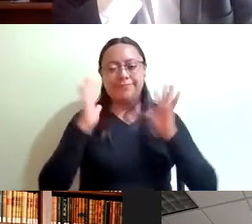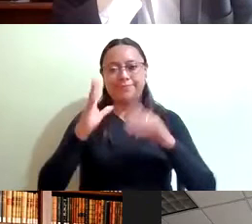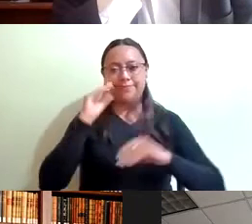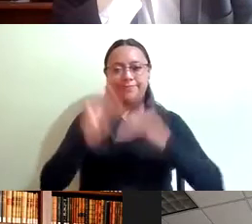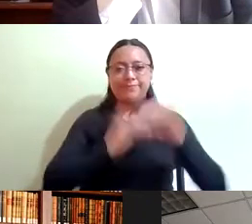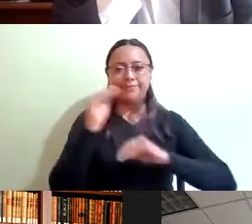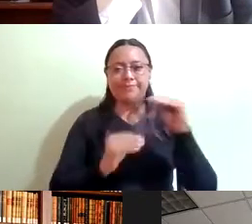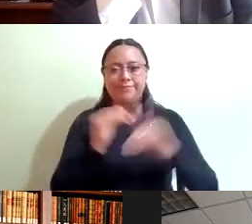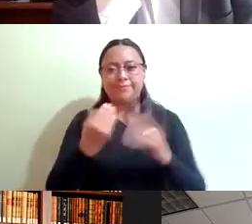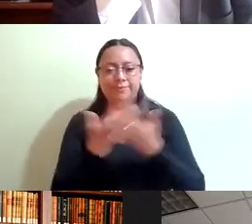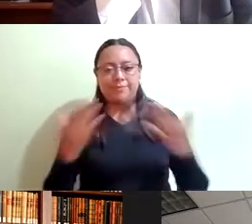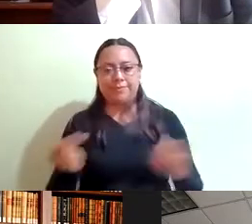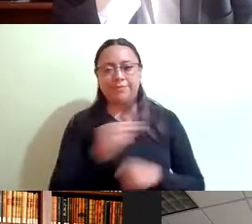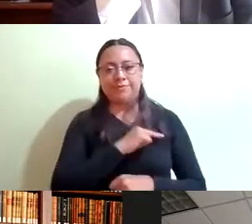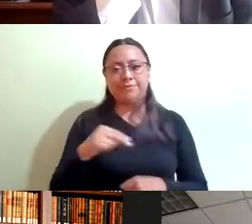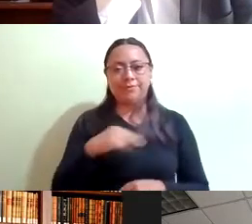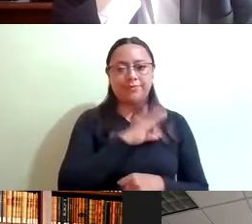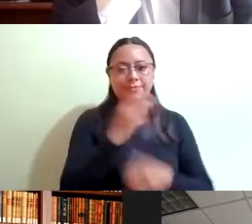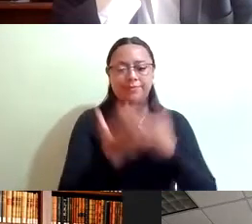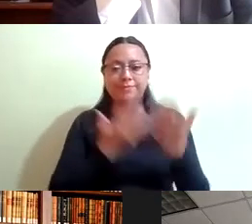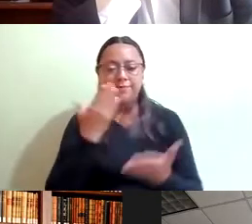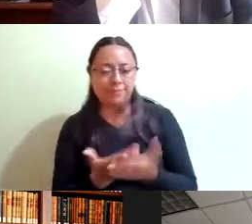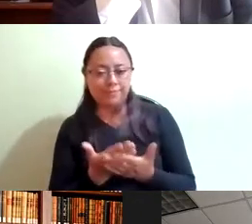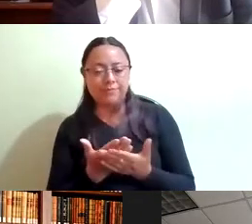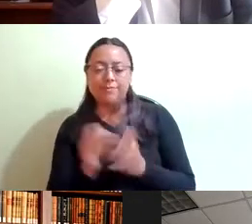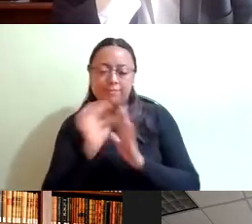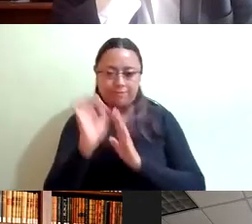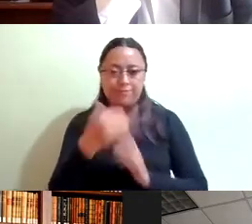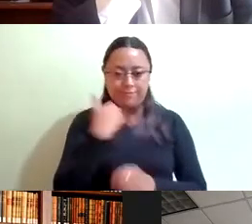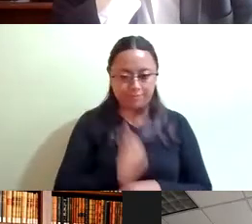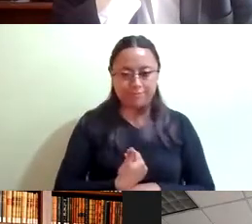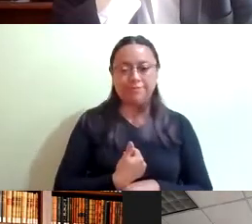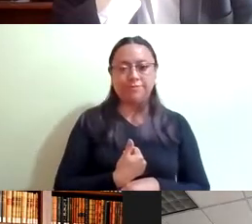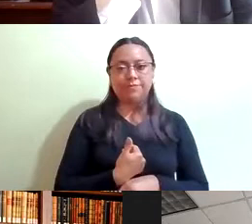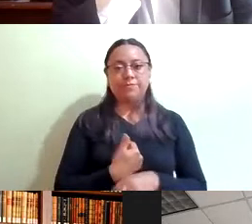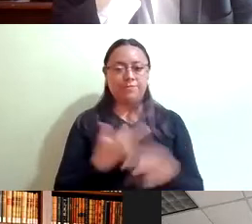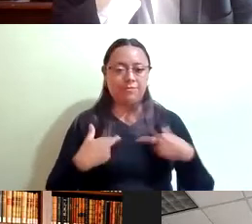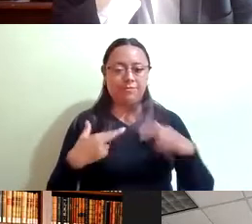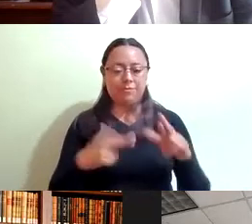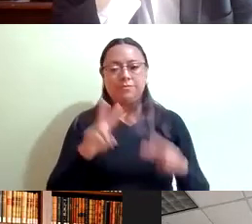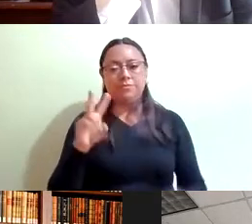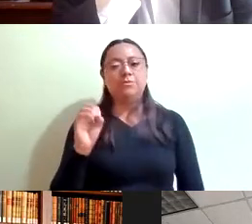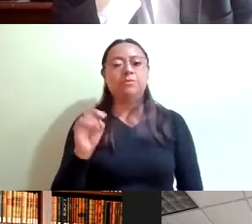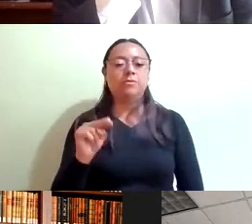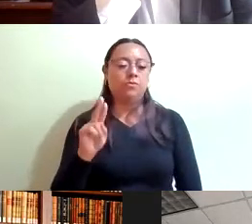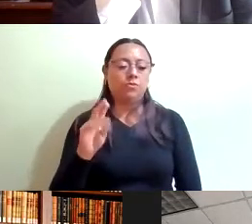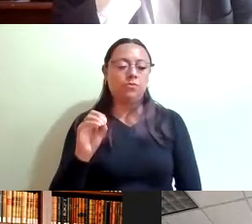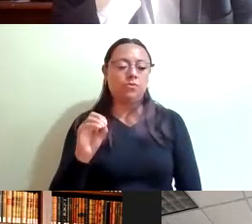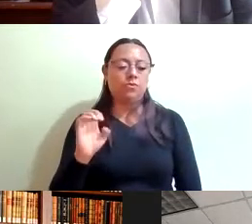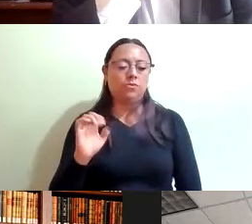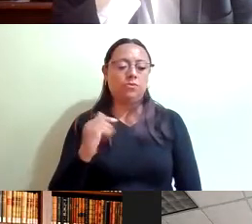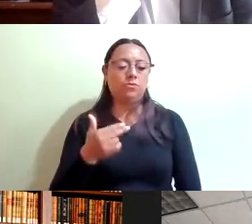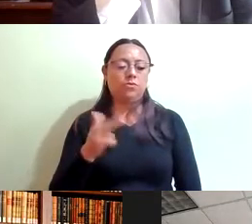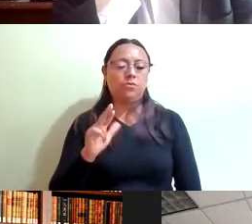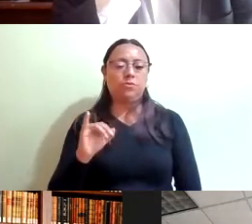digamos, propuesta por propuesta, tanto la que hace un servidor en nombre del diputado Cristian von Roerich y su servidor en nombre del Grupo